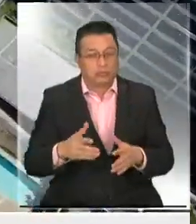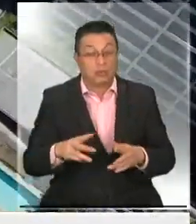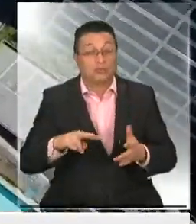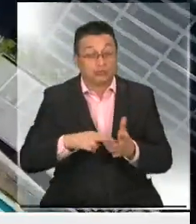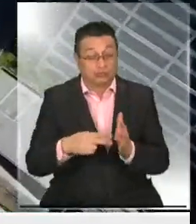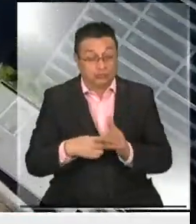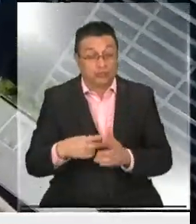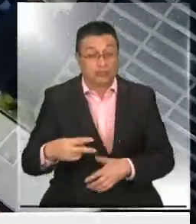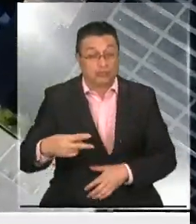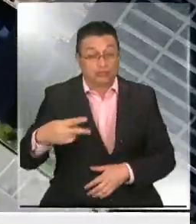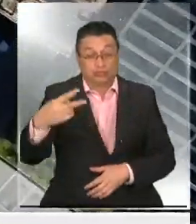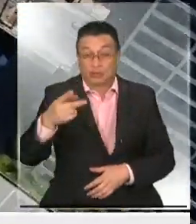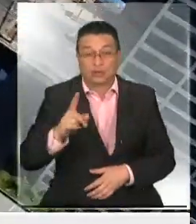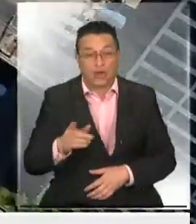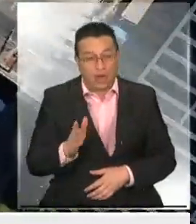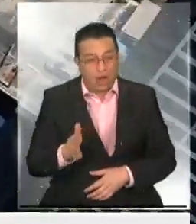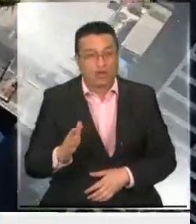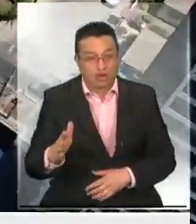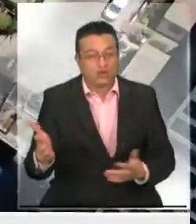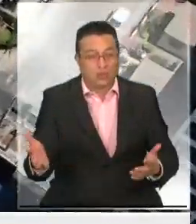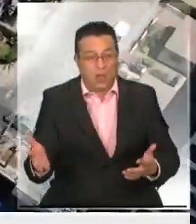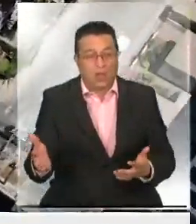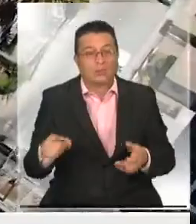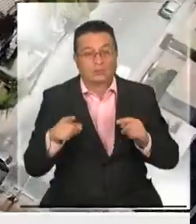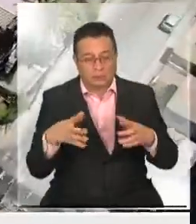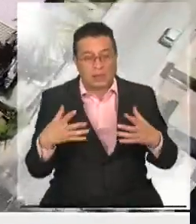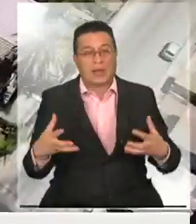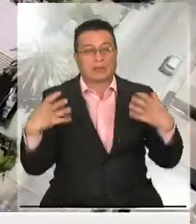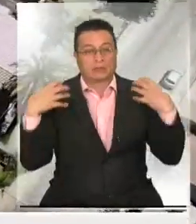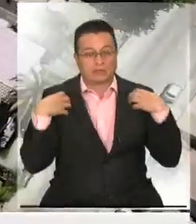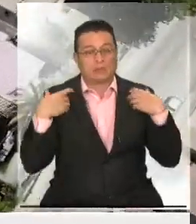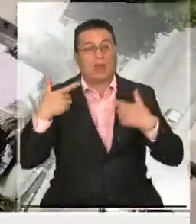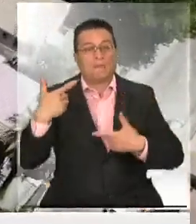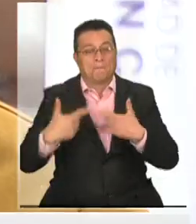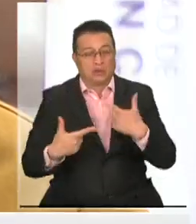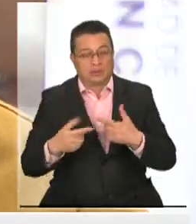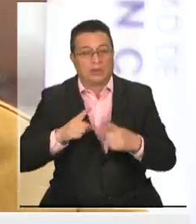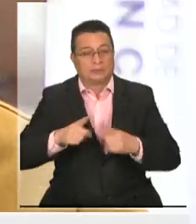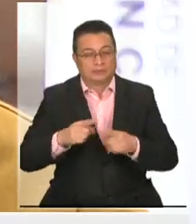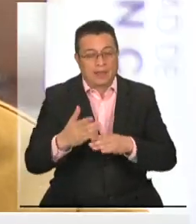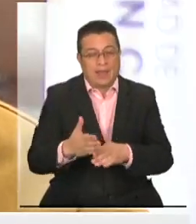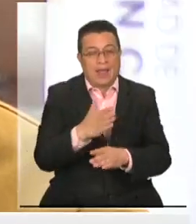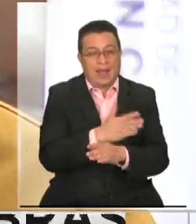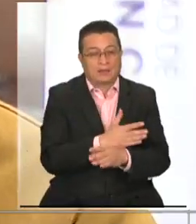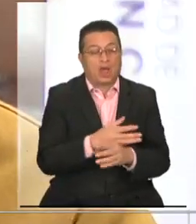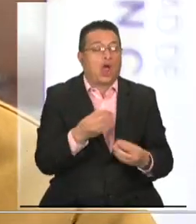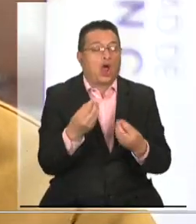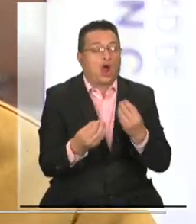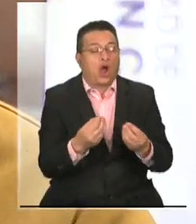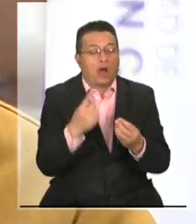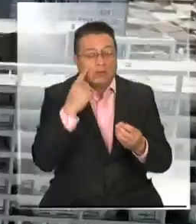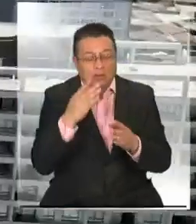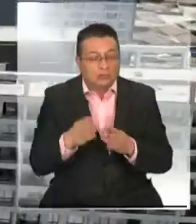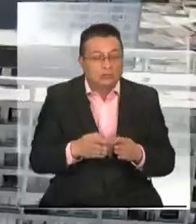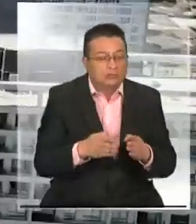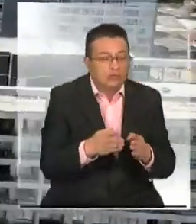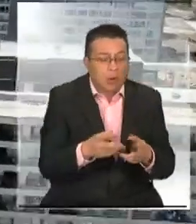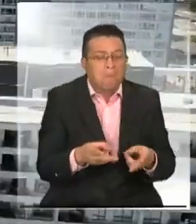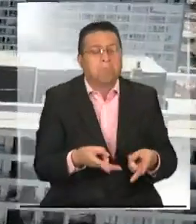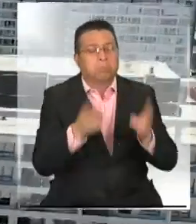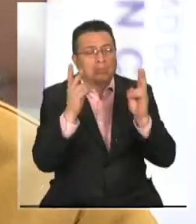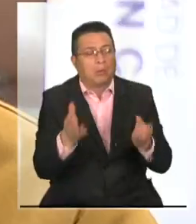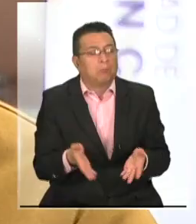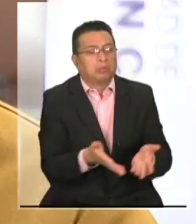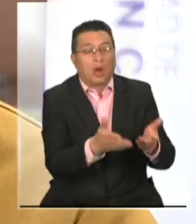polémica no termina ahí. Aquí hay una responsabilidad política de la administración anterior, de cómo se tomó esta opción, cómo se permitió que